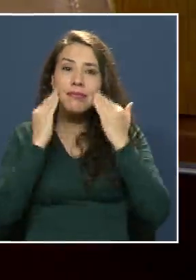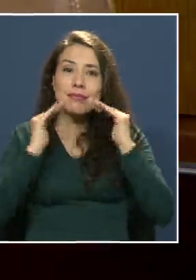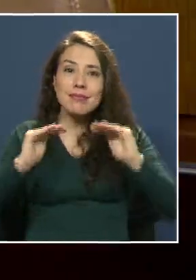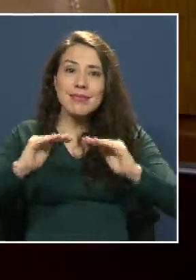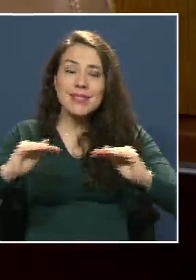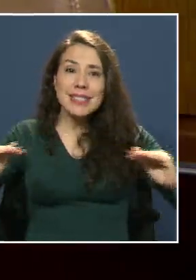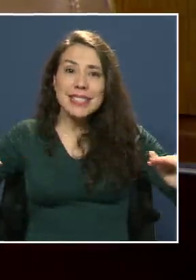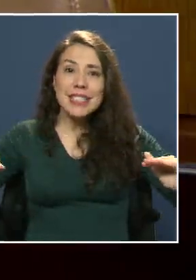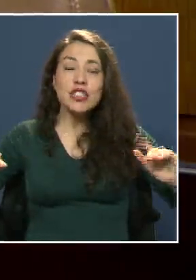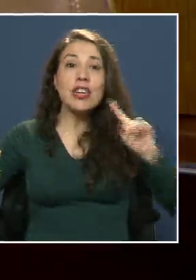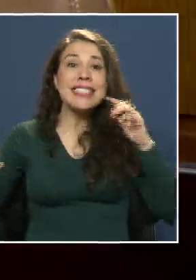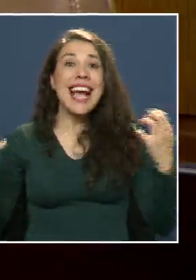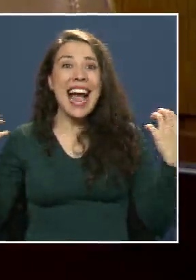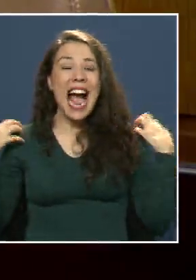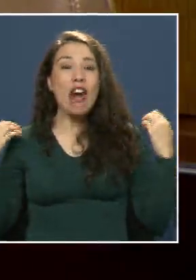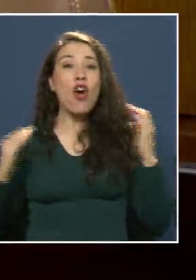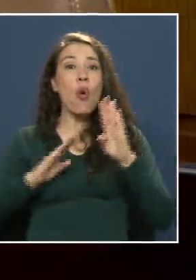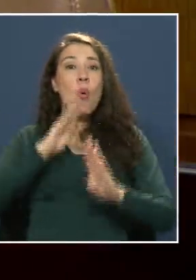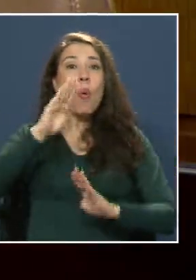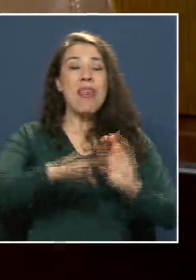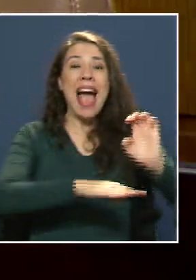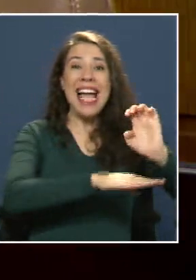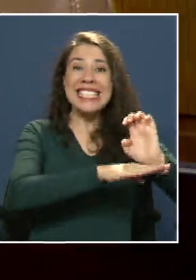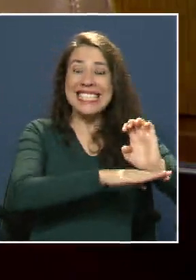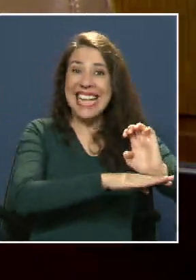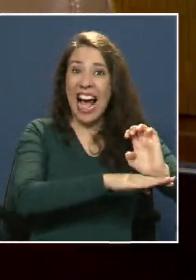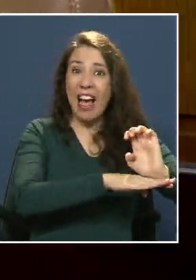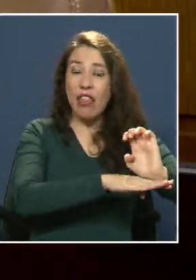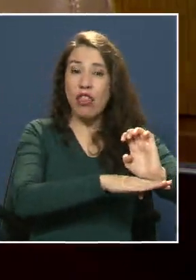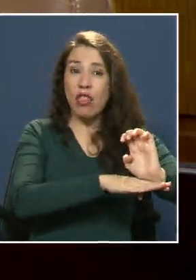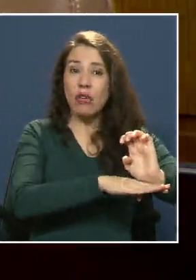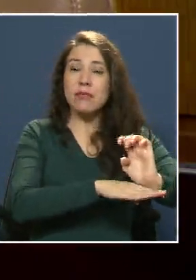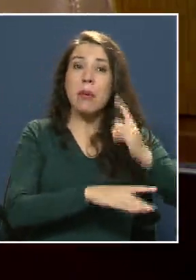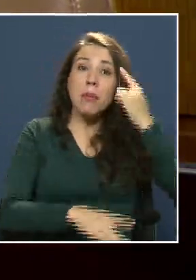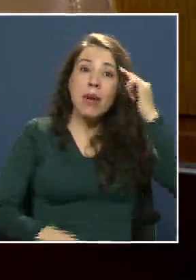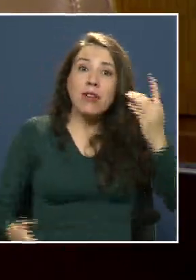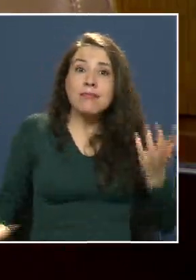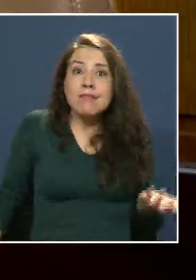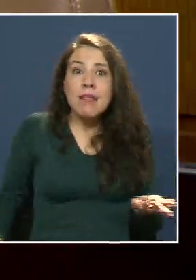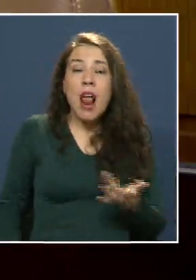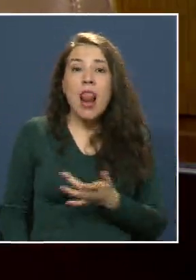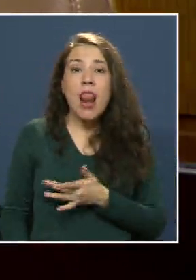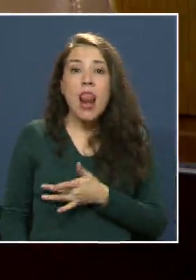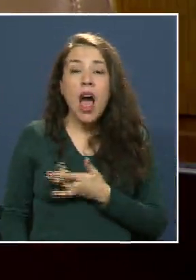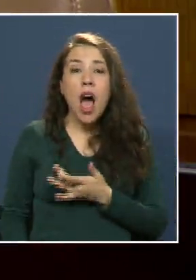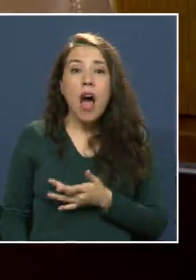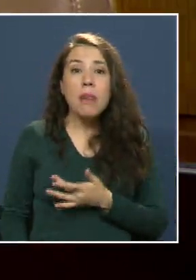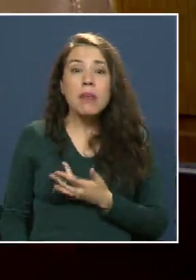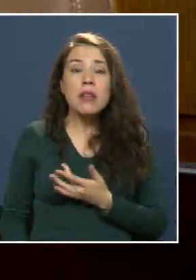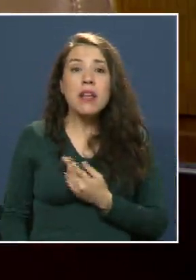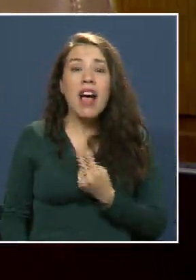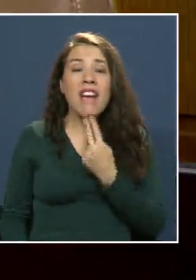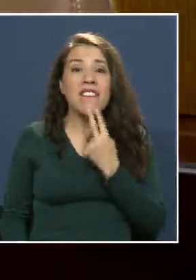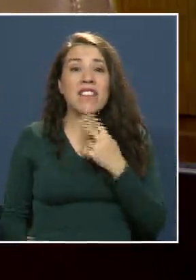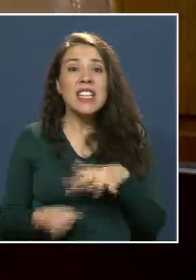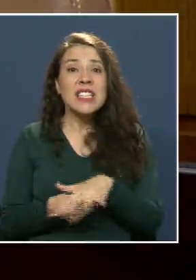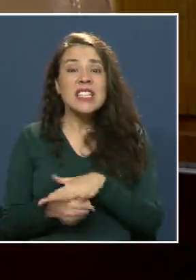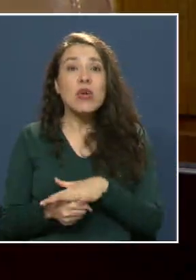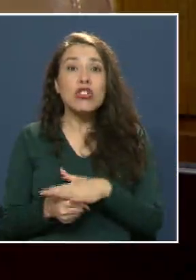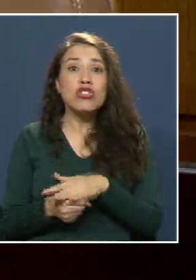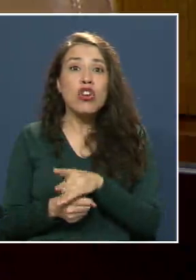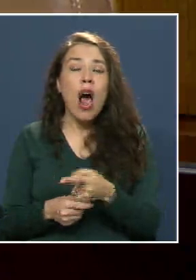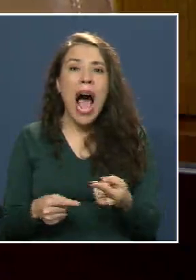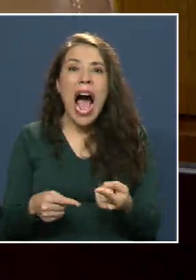que están a cargo del Estado de Chile y que lamentablemente viven condiciones y situaciones de